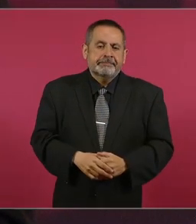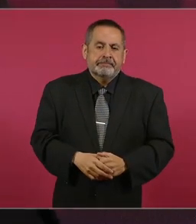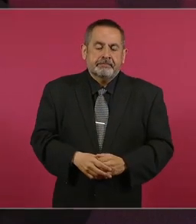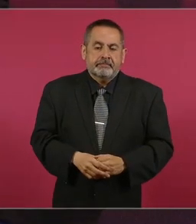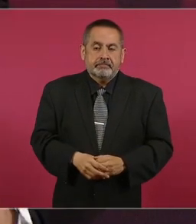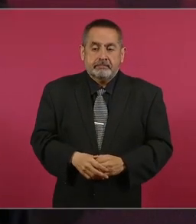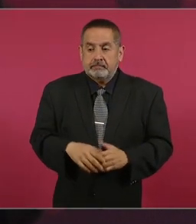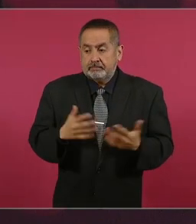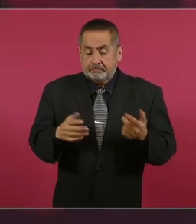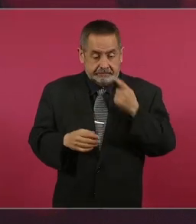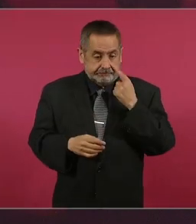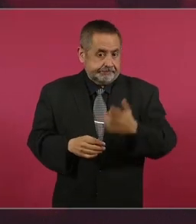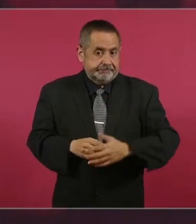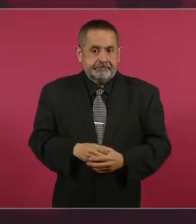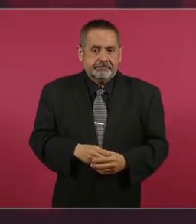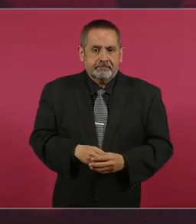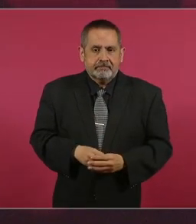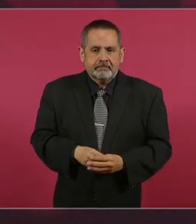Y fíjense que